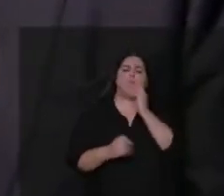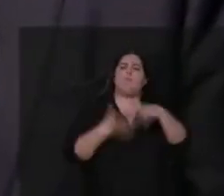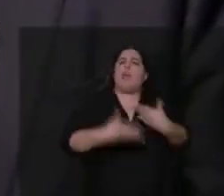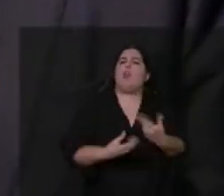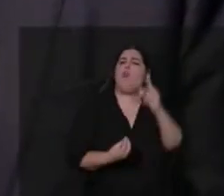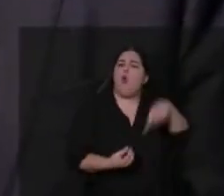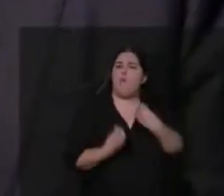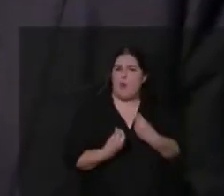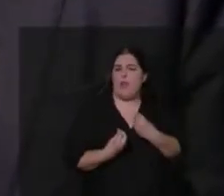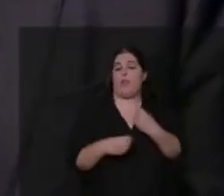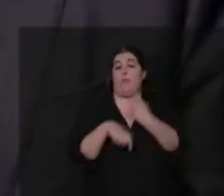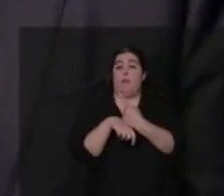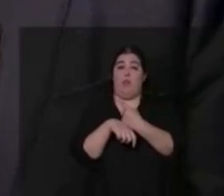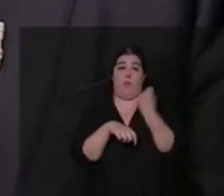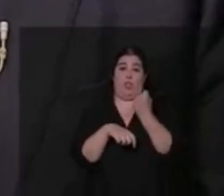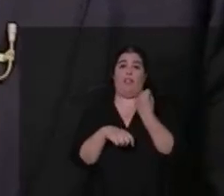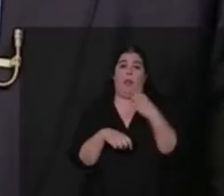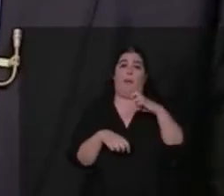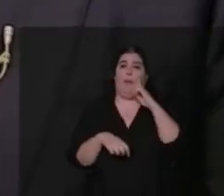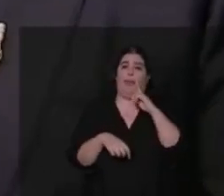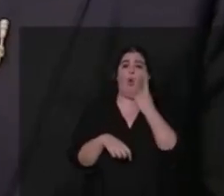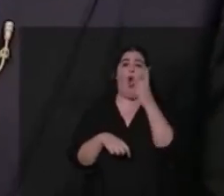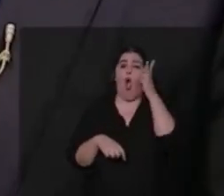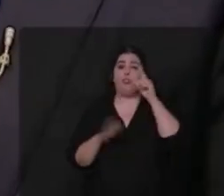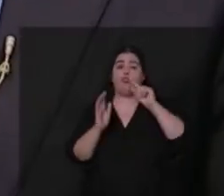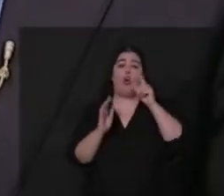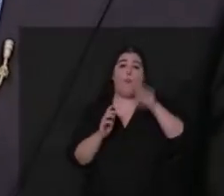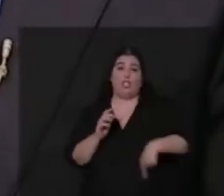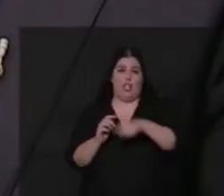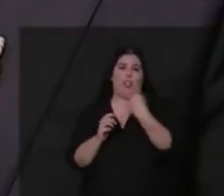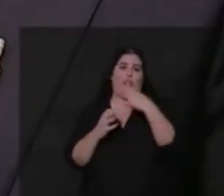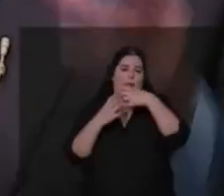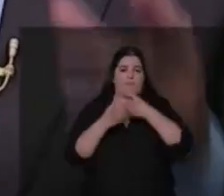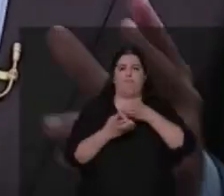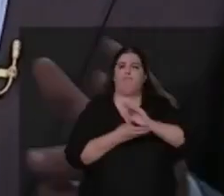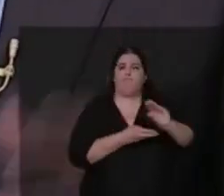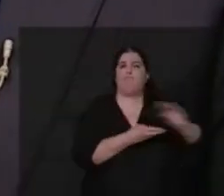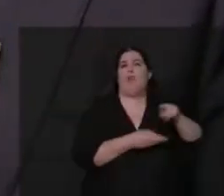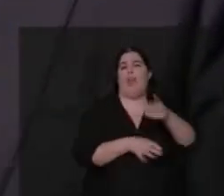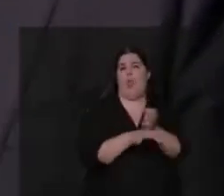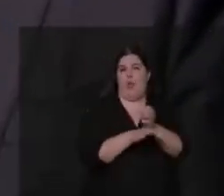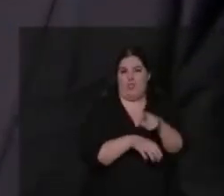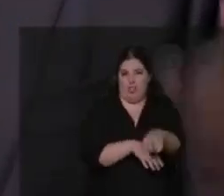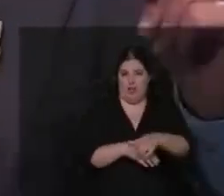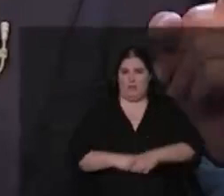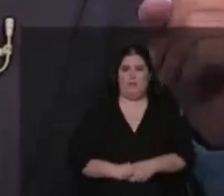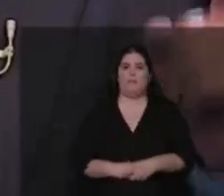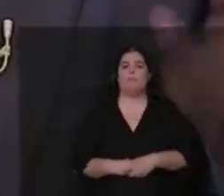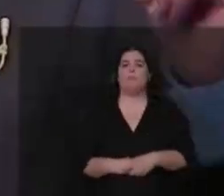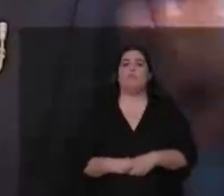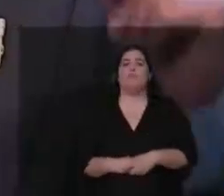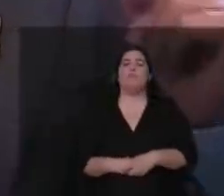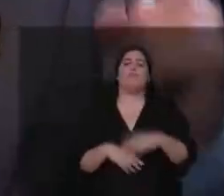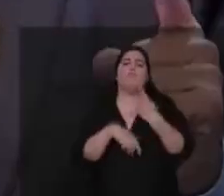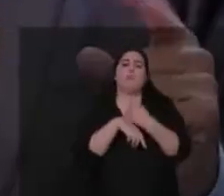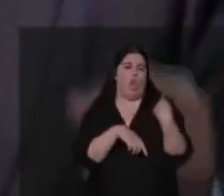lugar, 8 puntos del PBI van a estar asignados a la inversión educativa. ¿Qué vamos a hacer? Primero, todo